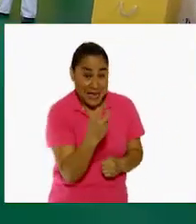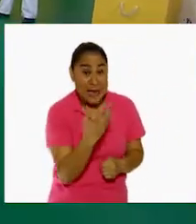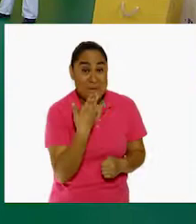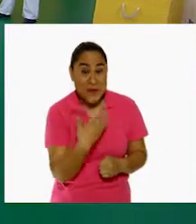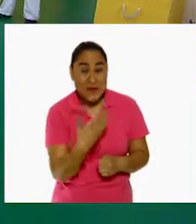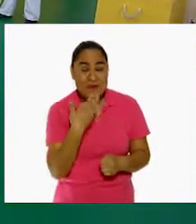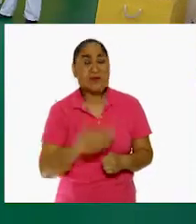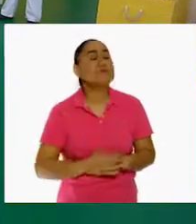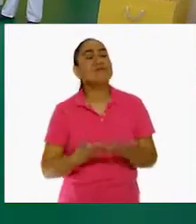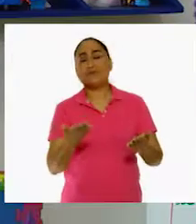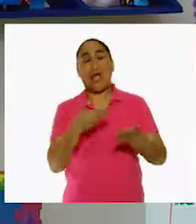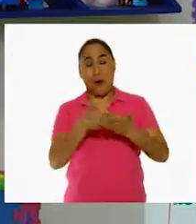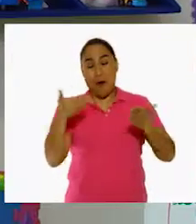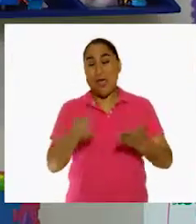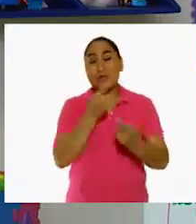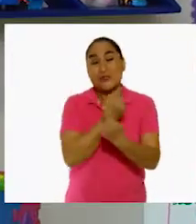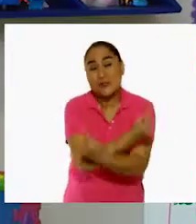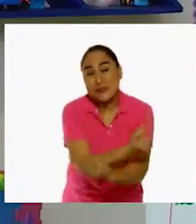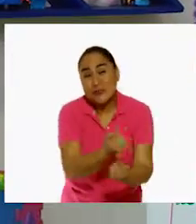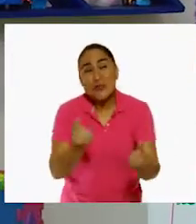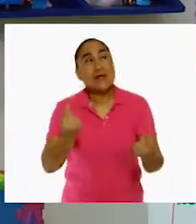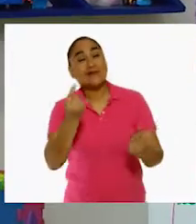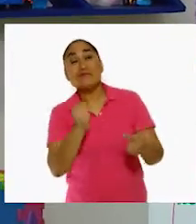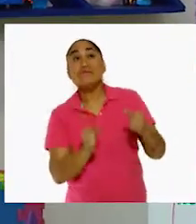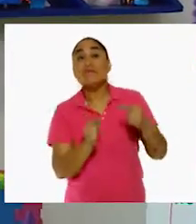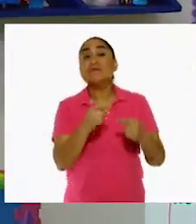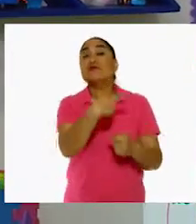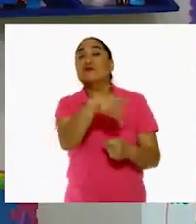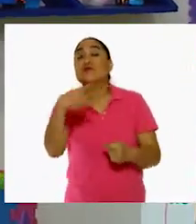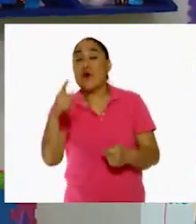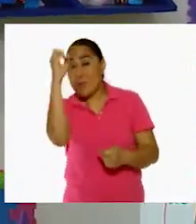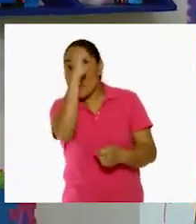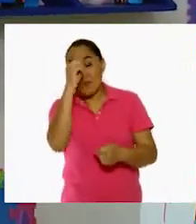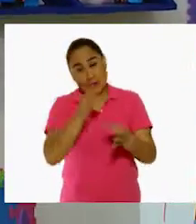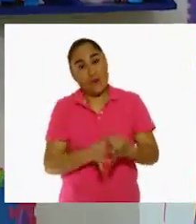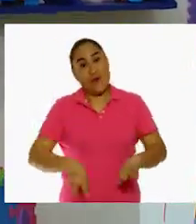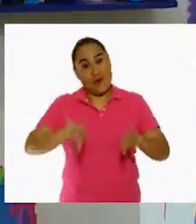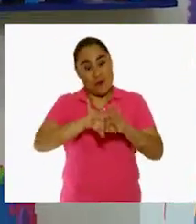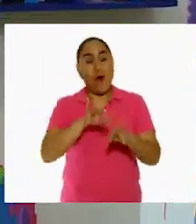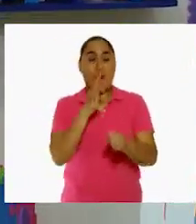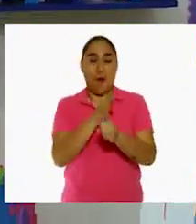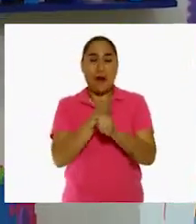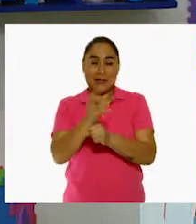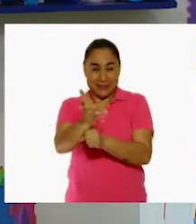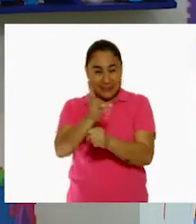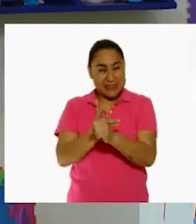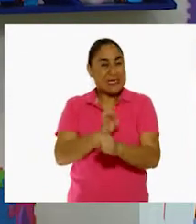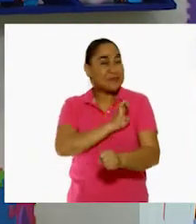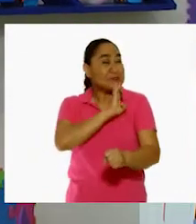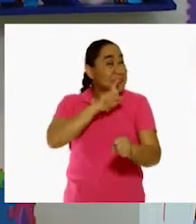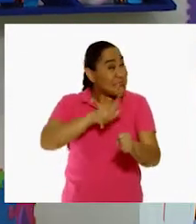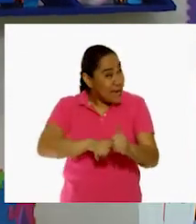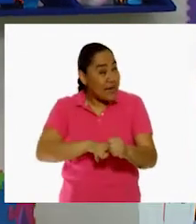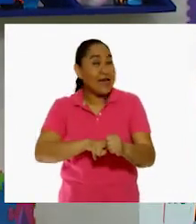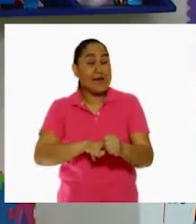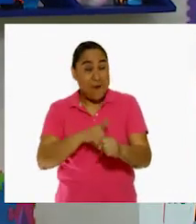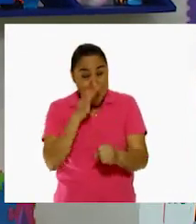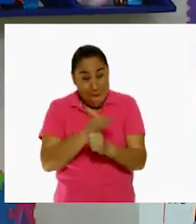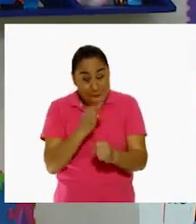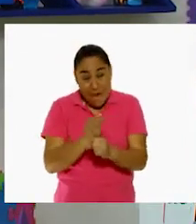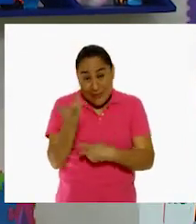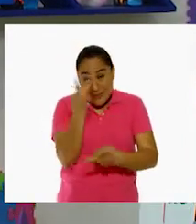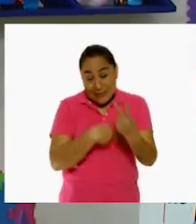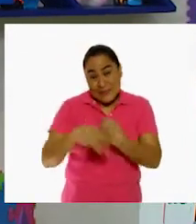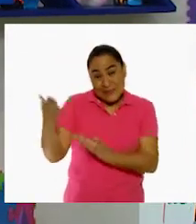pues la voz de las niñas y los niños es fundamental en este espacio, así que tenemos una invitada muy especial que está llegando el día de hoy